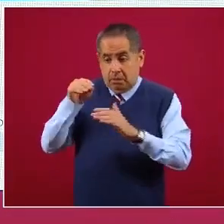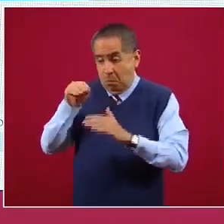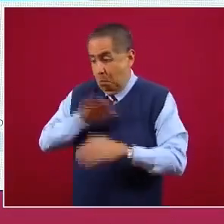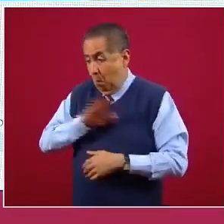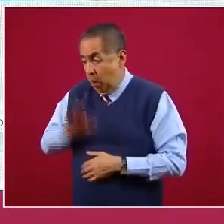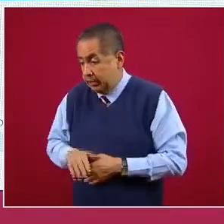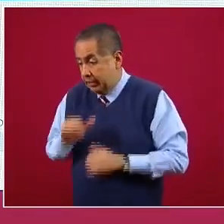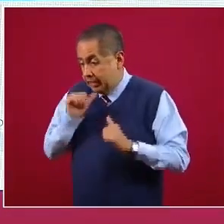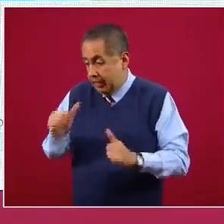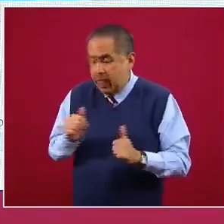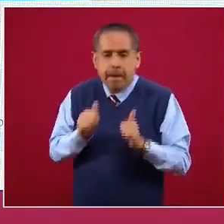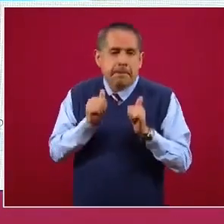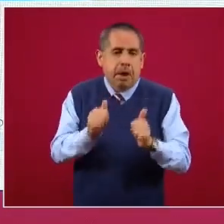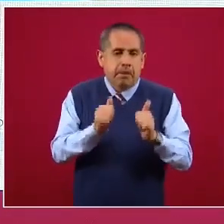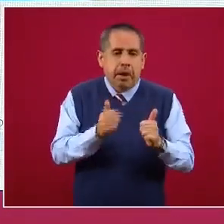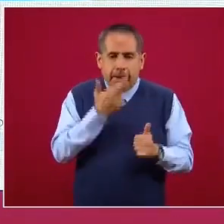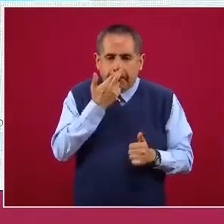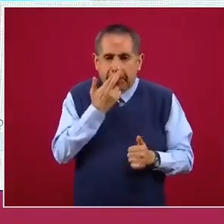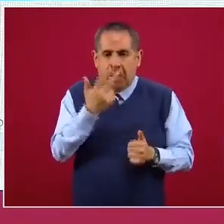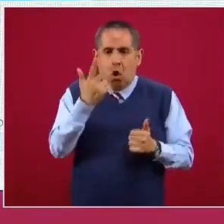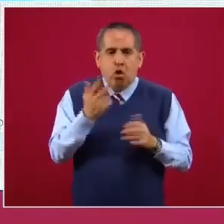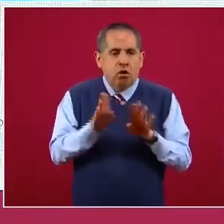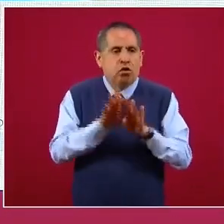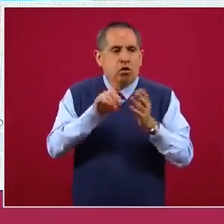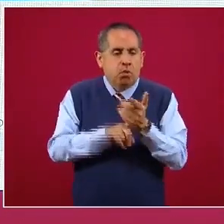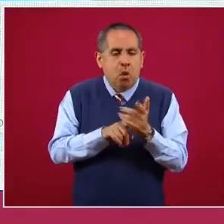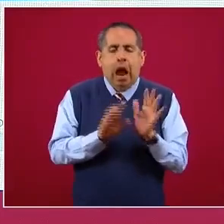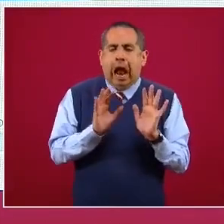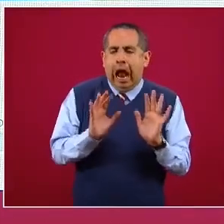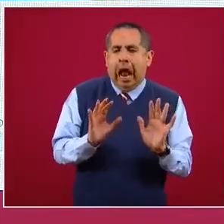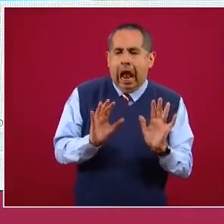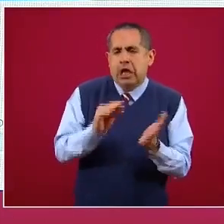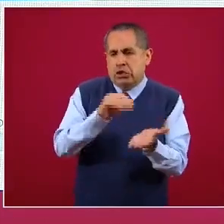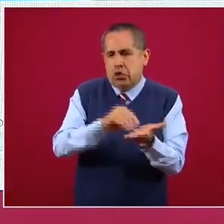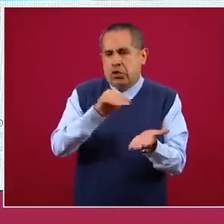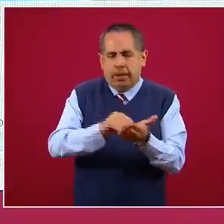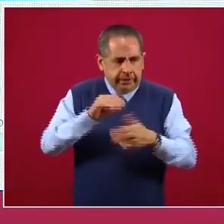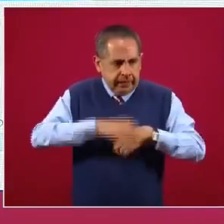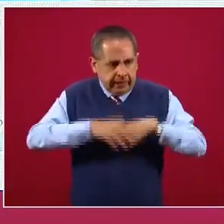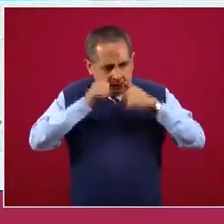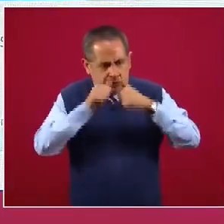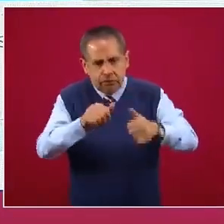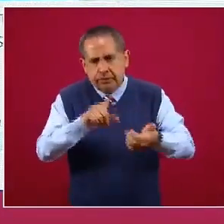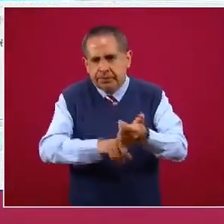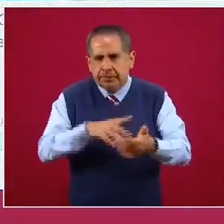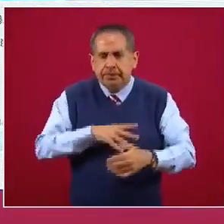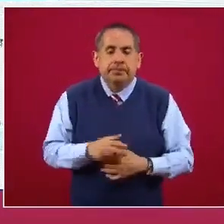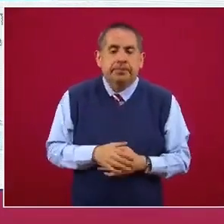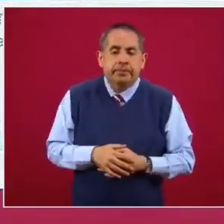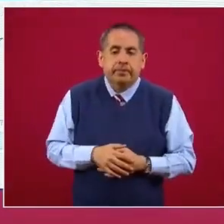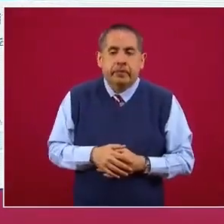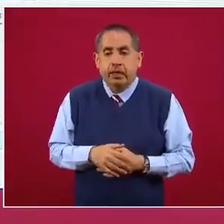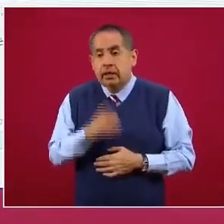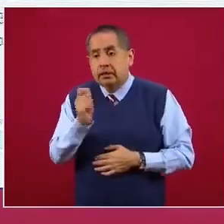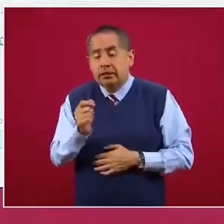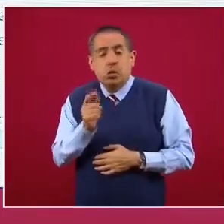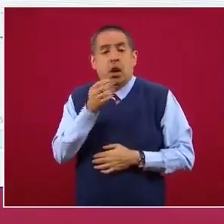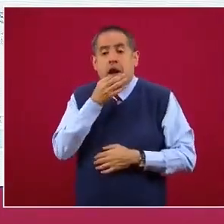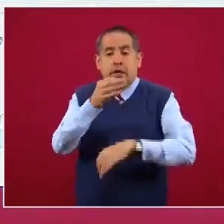deceso, todavía se encuentran en el proceso de atención. La noticia positiva